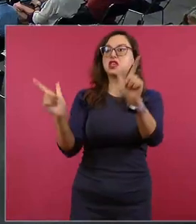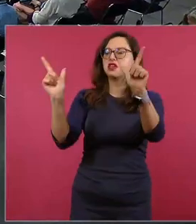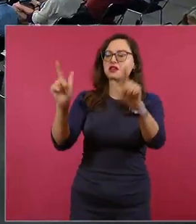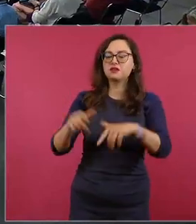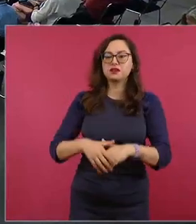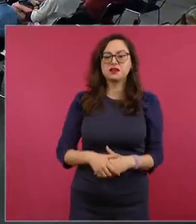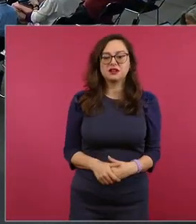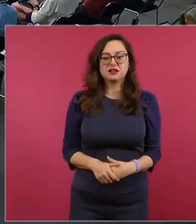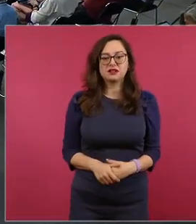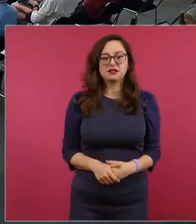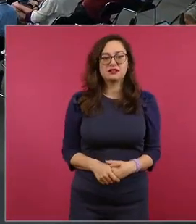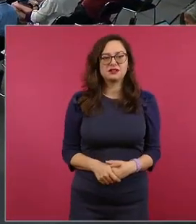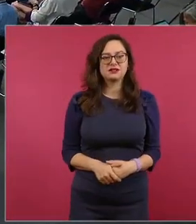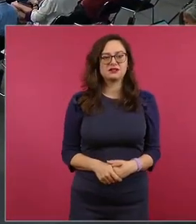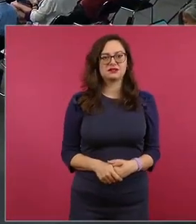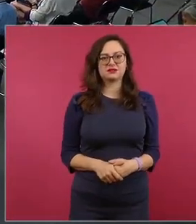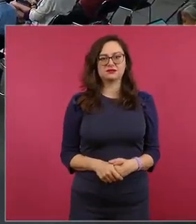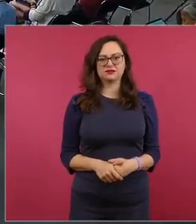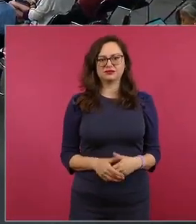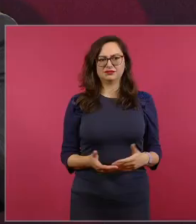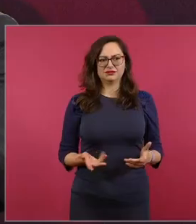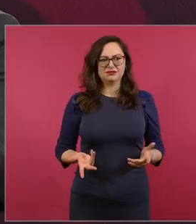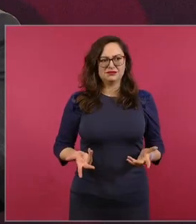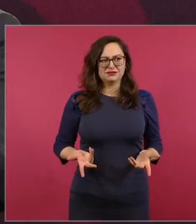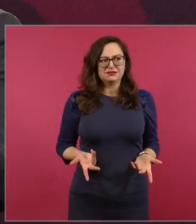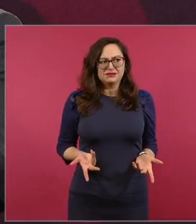a las pocas horas